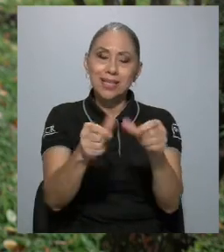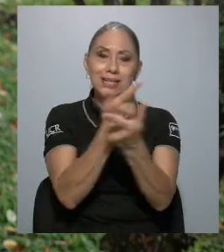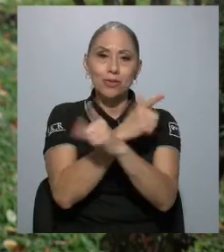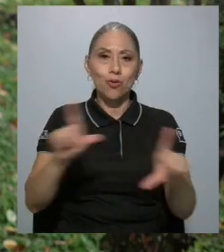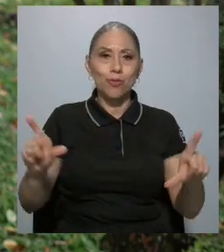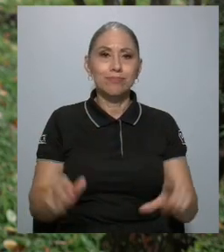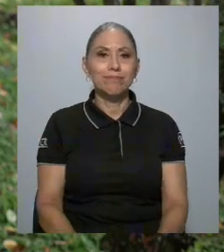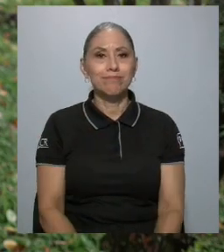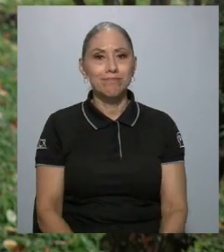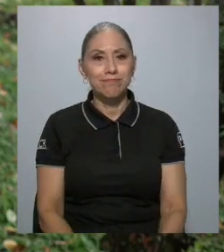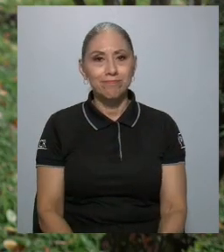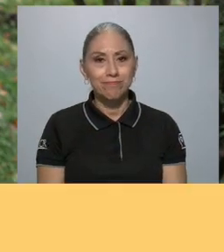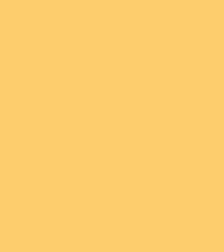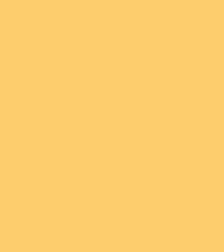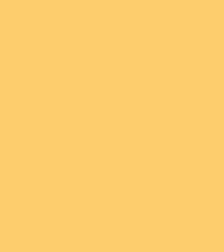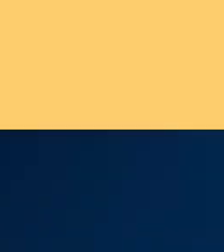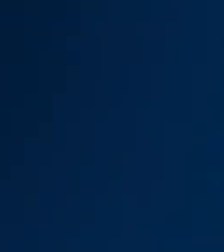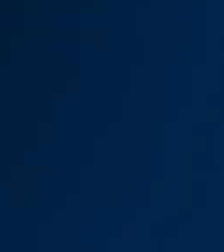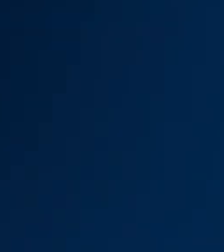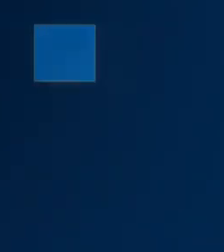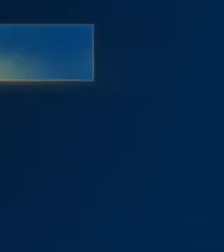seguir siendo libres.